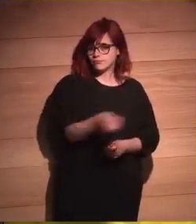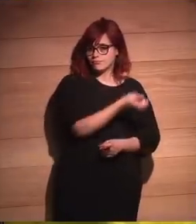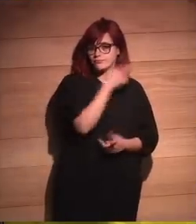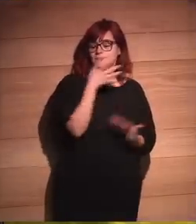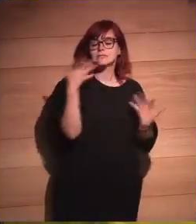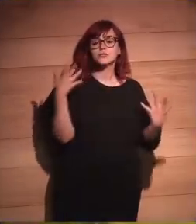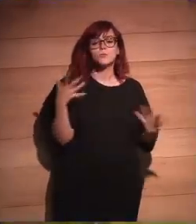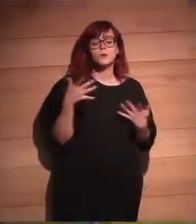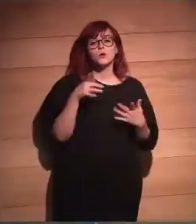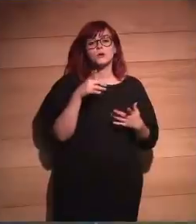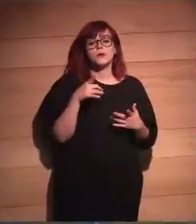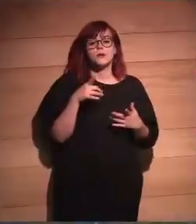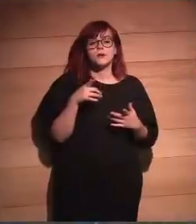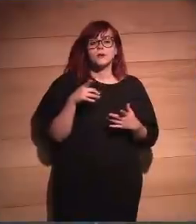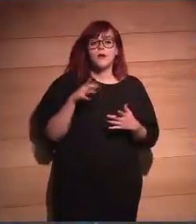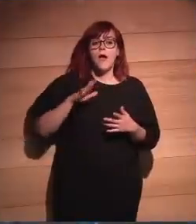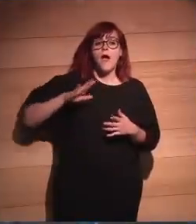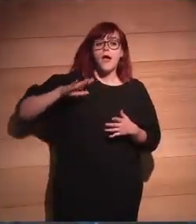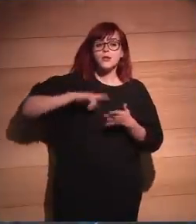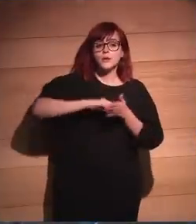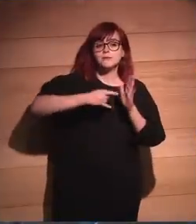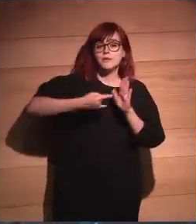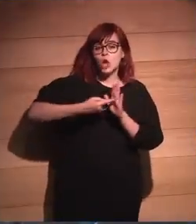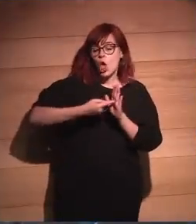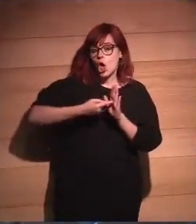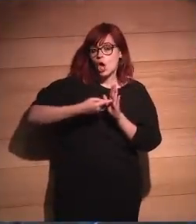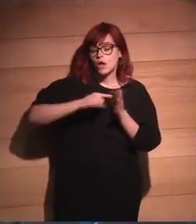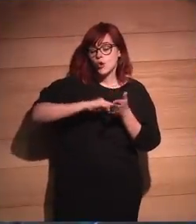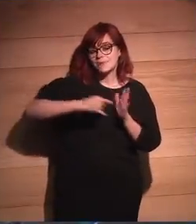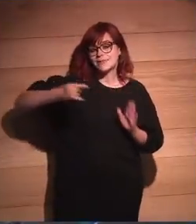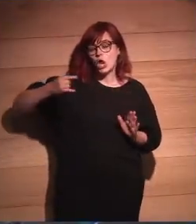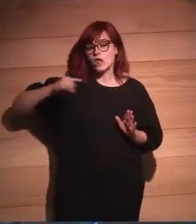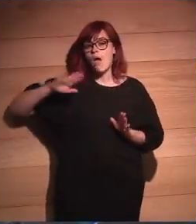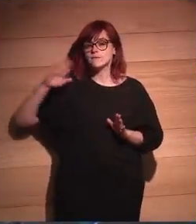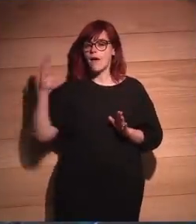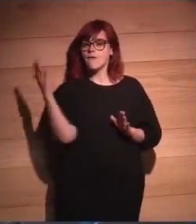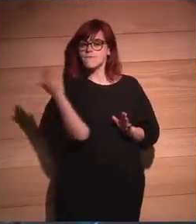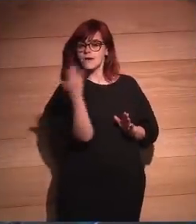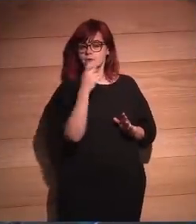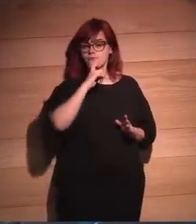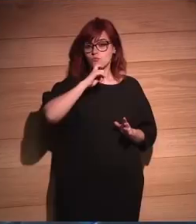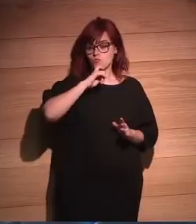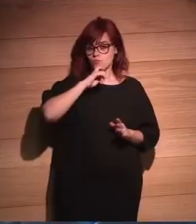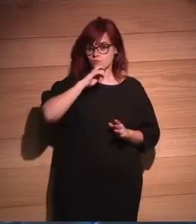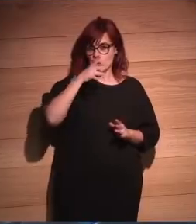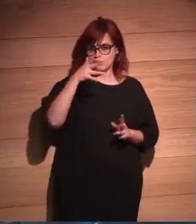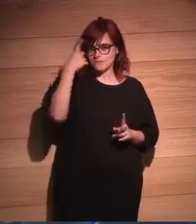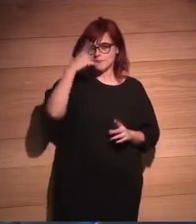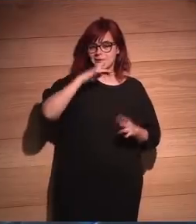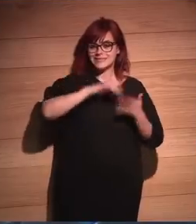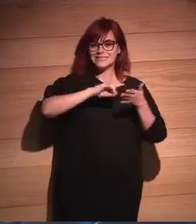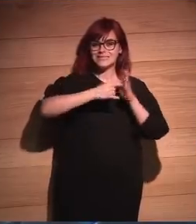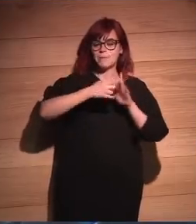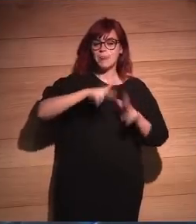cómo están afectando las nuevas tecnologías a la forma a través de la cual se comunican, digamos, los